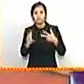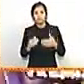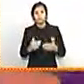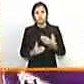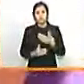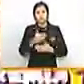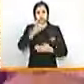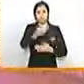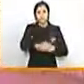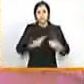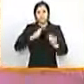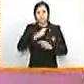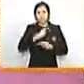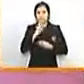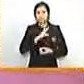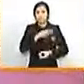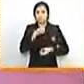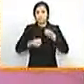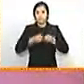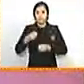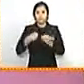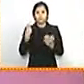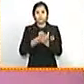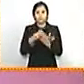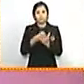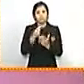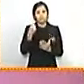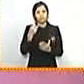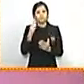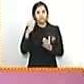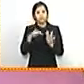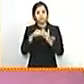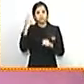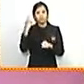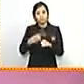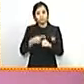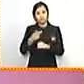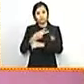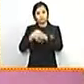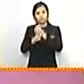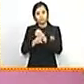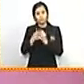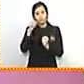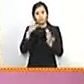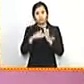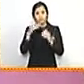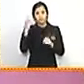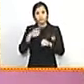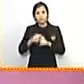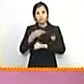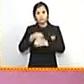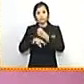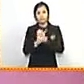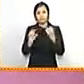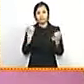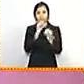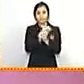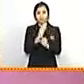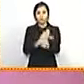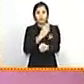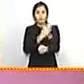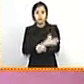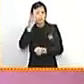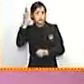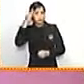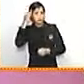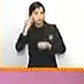Continuamos la diversión de nuestro sorteo multiplicando tu dinero 4.000 veces tu inversión con premiados y 1.000 veces con premiados. Pero antes de conocer los dos